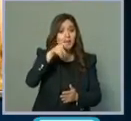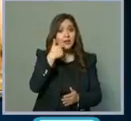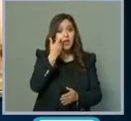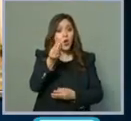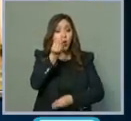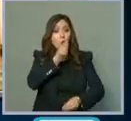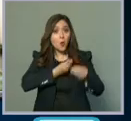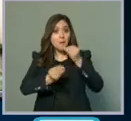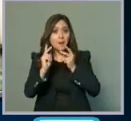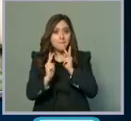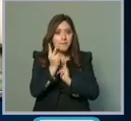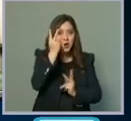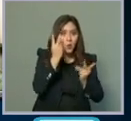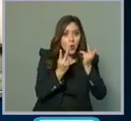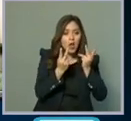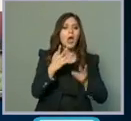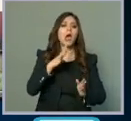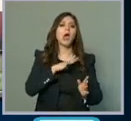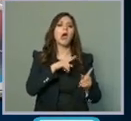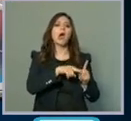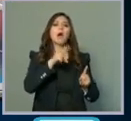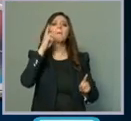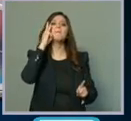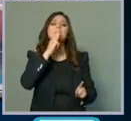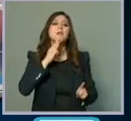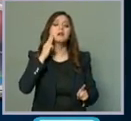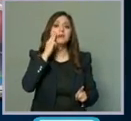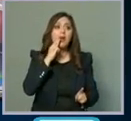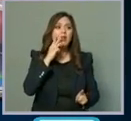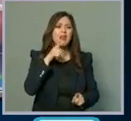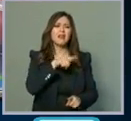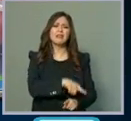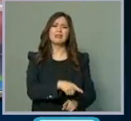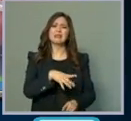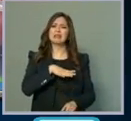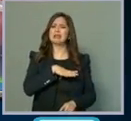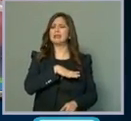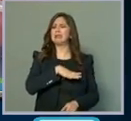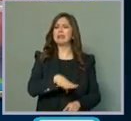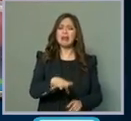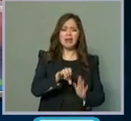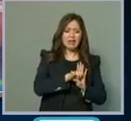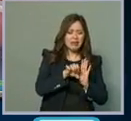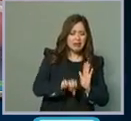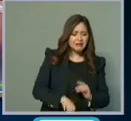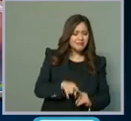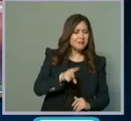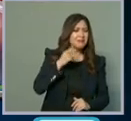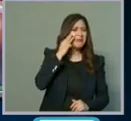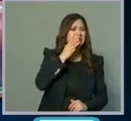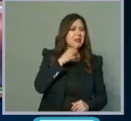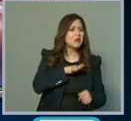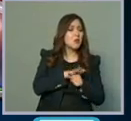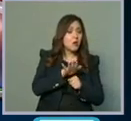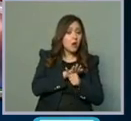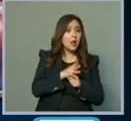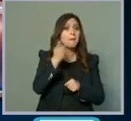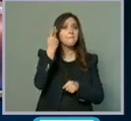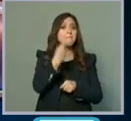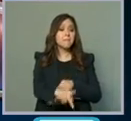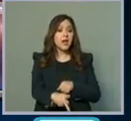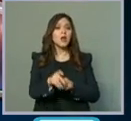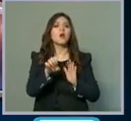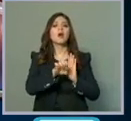verdurita, a ver, ahí están las manzanas, ¿no? Ahí están las manzanas. Y el chamaco a lo mejor, pues, como que muy divertidas no las encuentra, ¿no? Pero ¿qué tal que estamos en